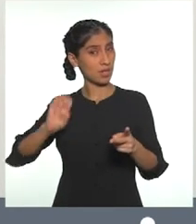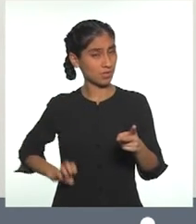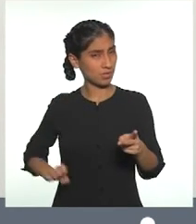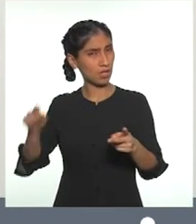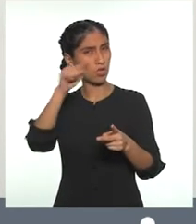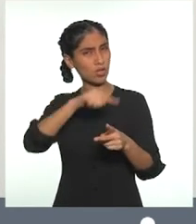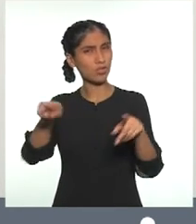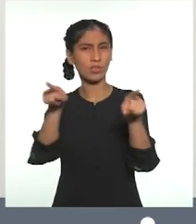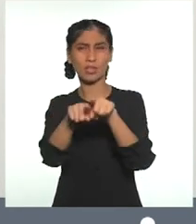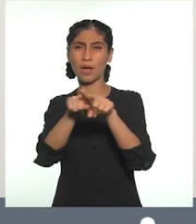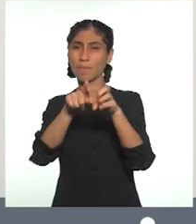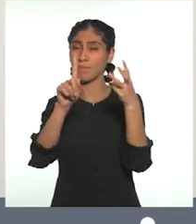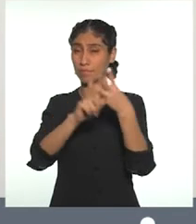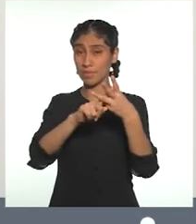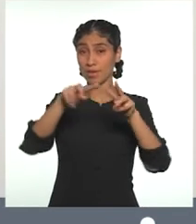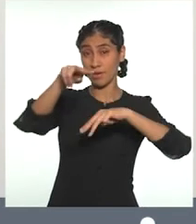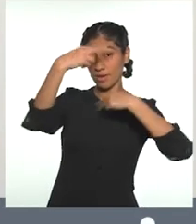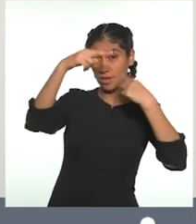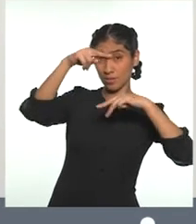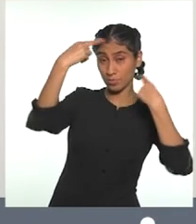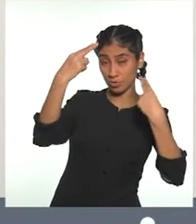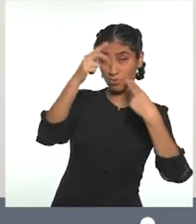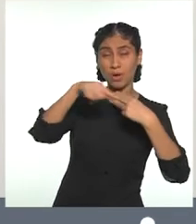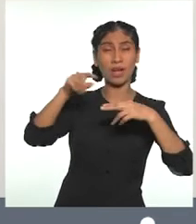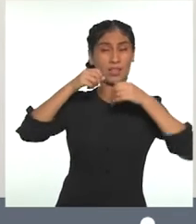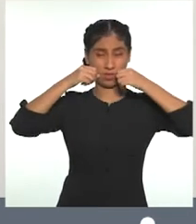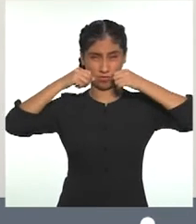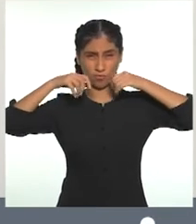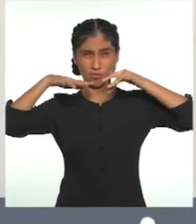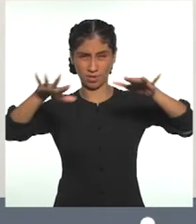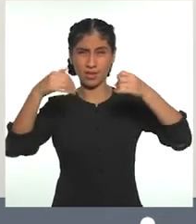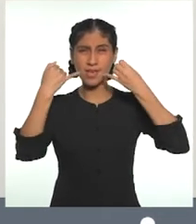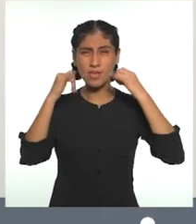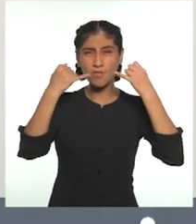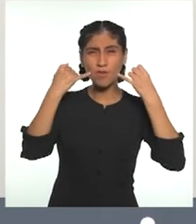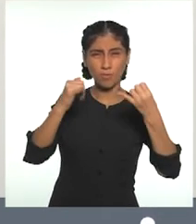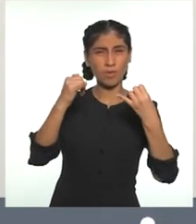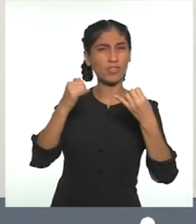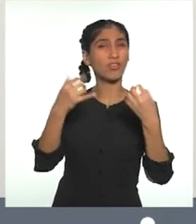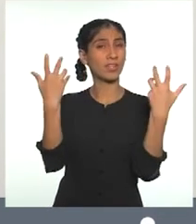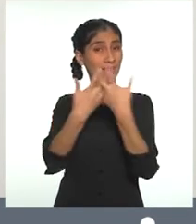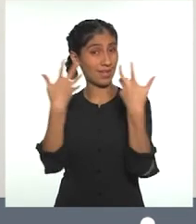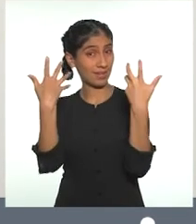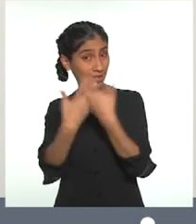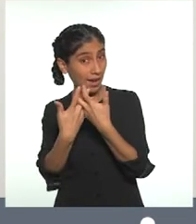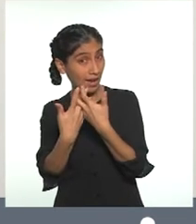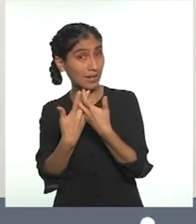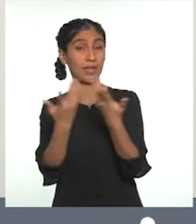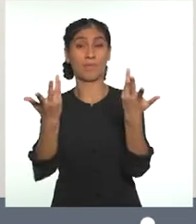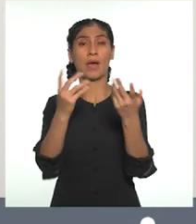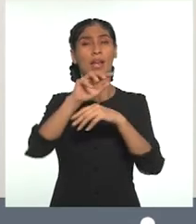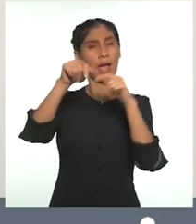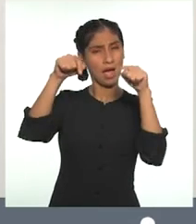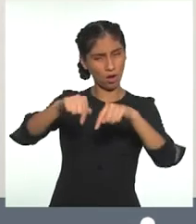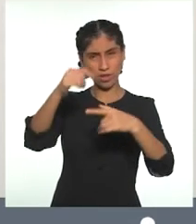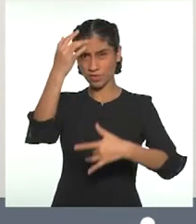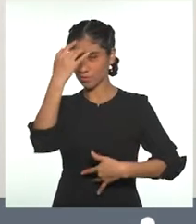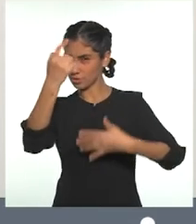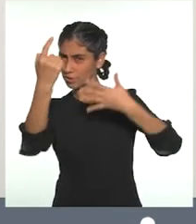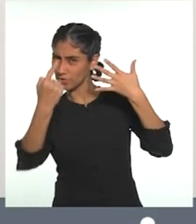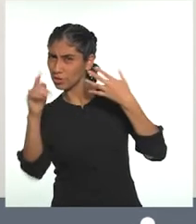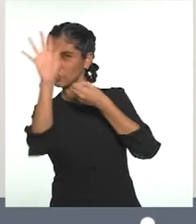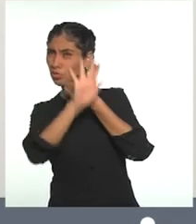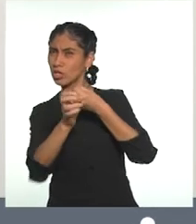se debe sumar la labor de los medios de comunicación para difundir información relevante respecto a las medidas de prevención